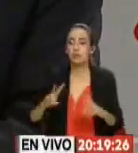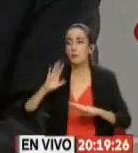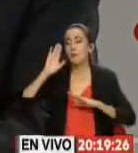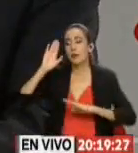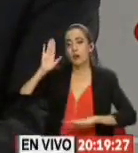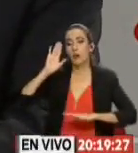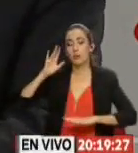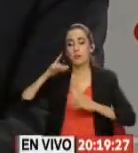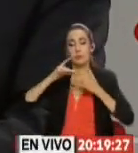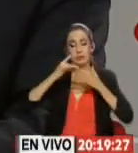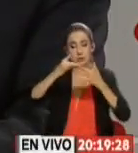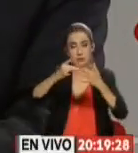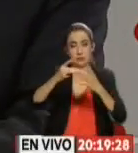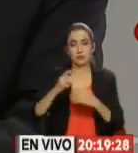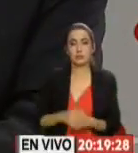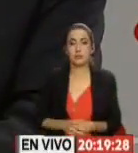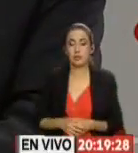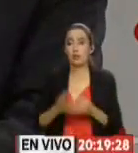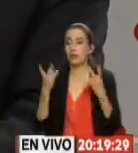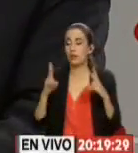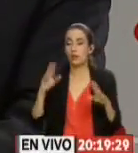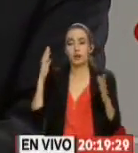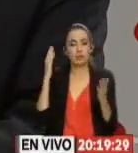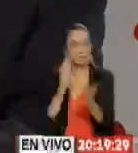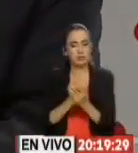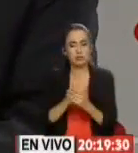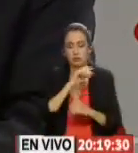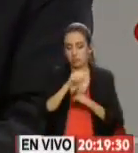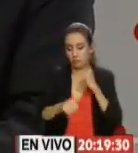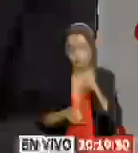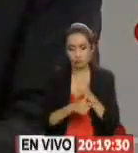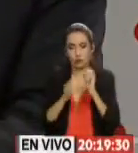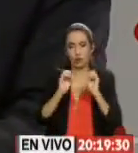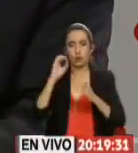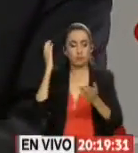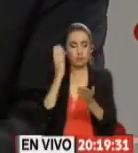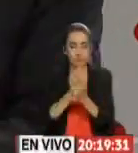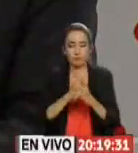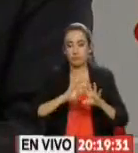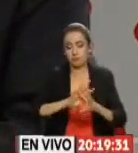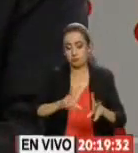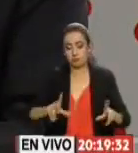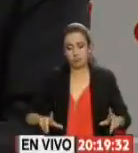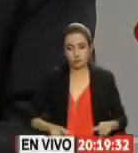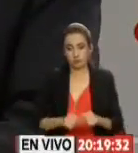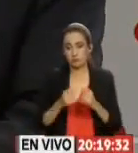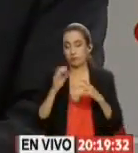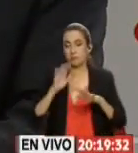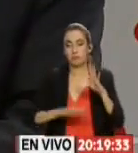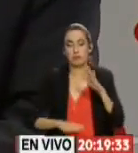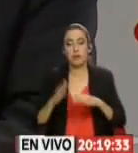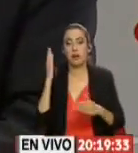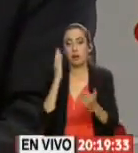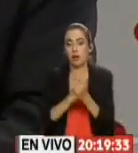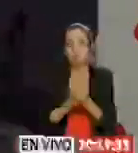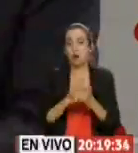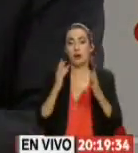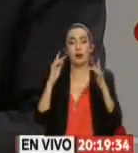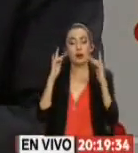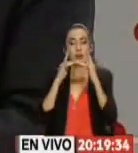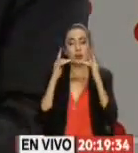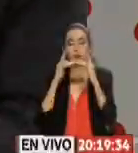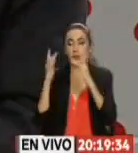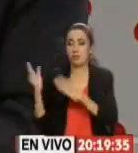de ruta del presidente Guaidó, cese de la usurpación, gobierno de transición, elecciones libres. Nosotros,